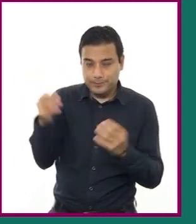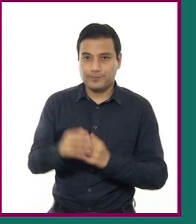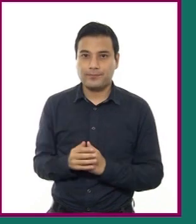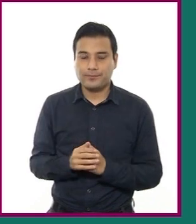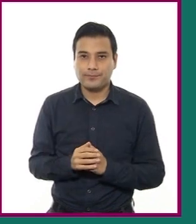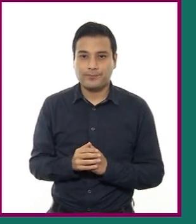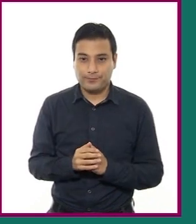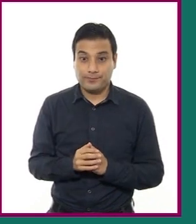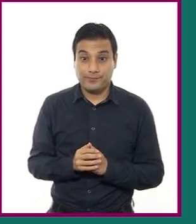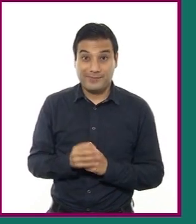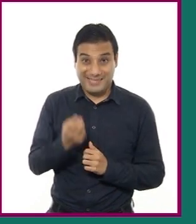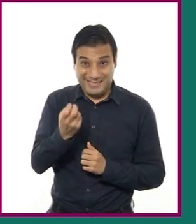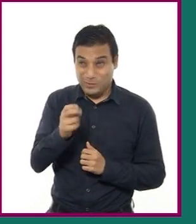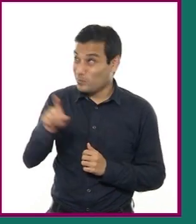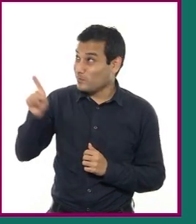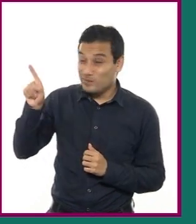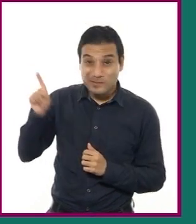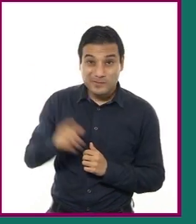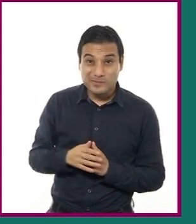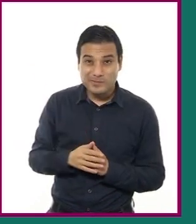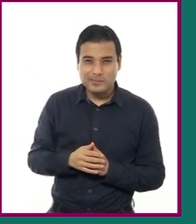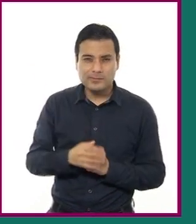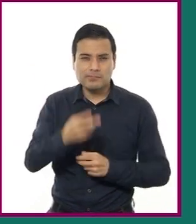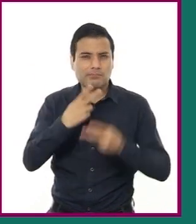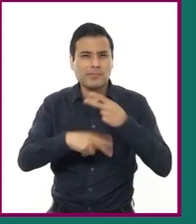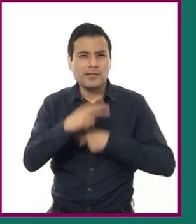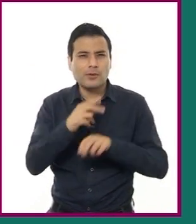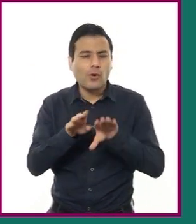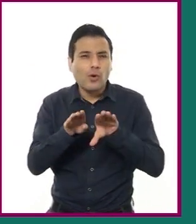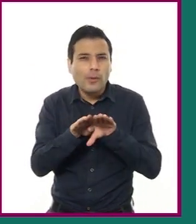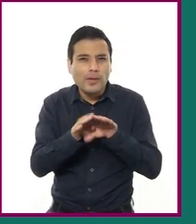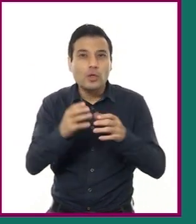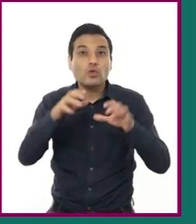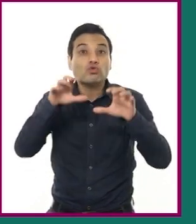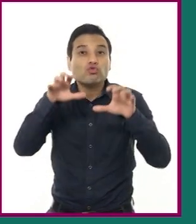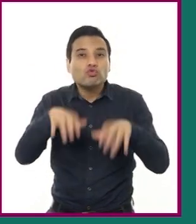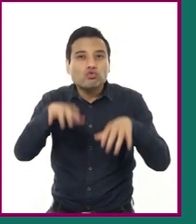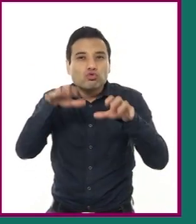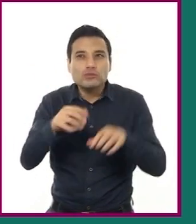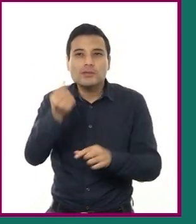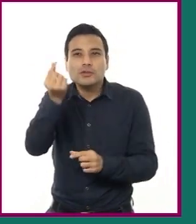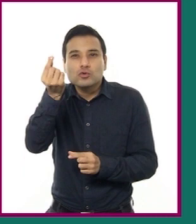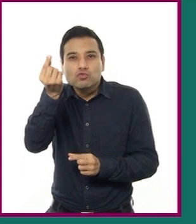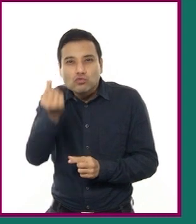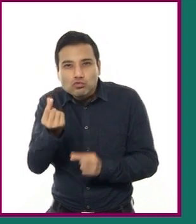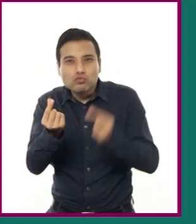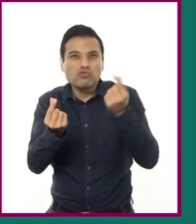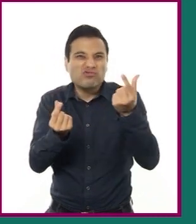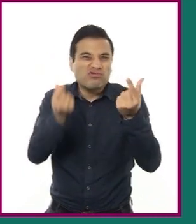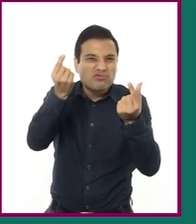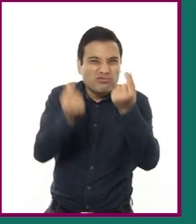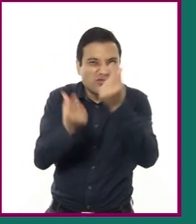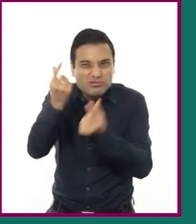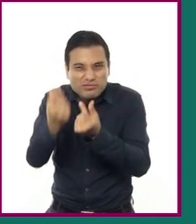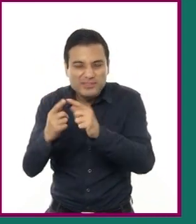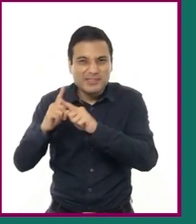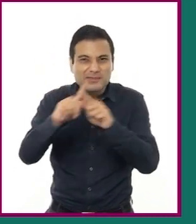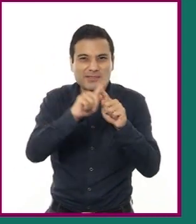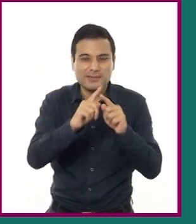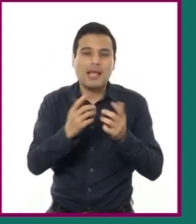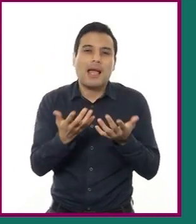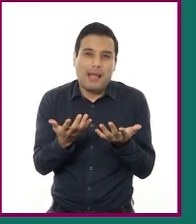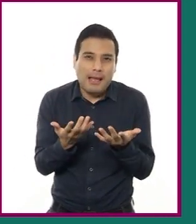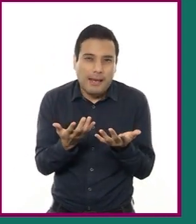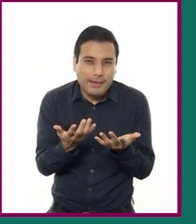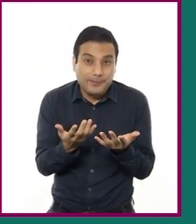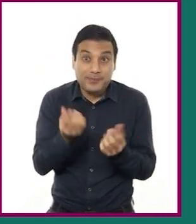descubierto que estos arcoíris se generan cuando la lluvia está compuesta por gotas de diferente tamaño. De este modo, cada tipo de gota